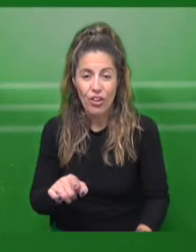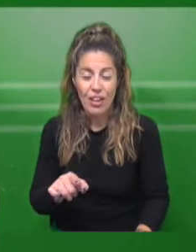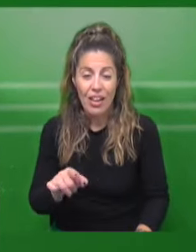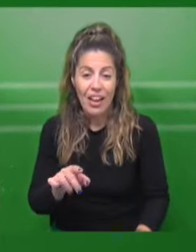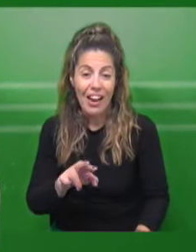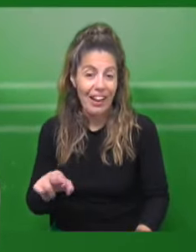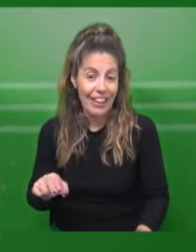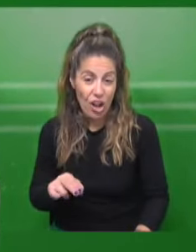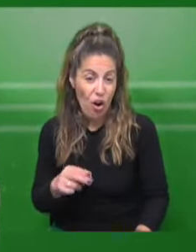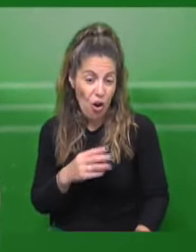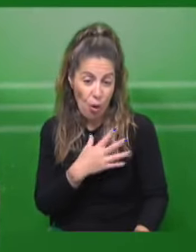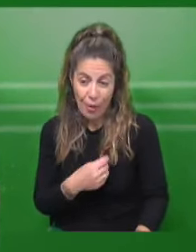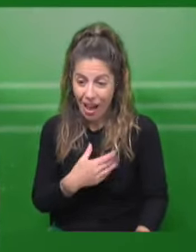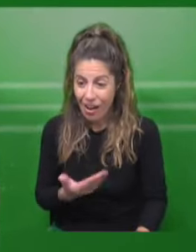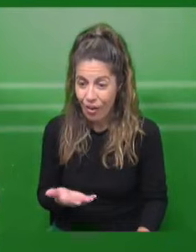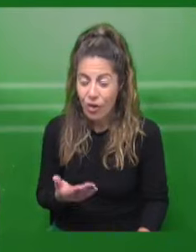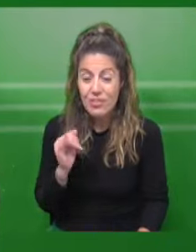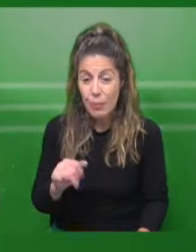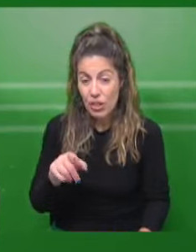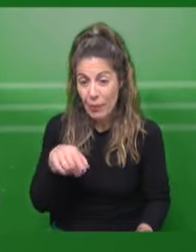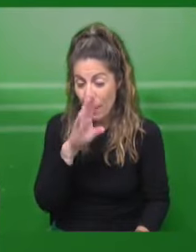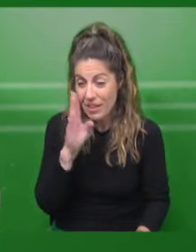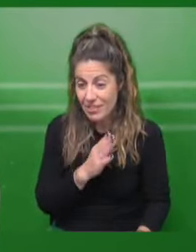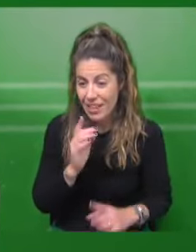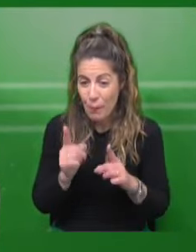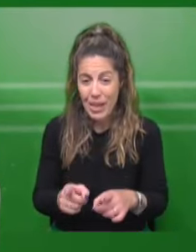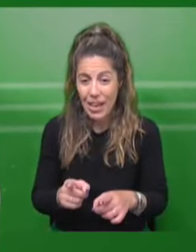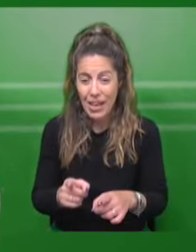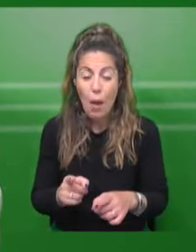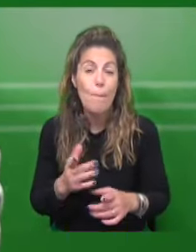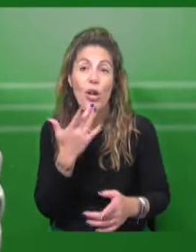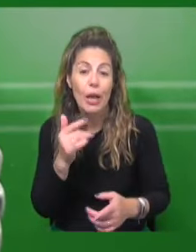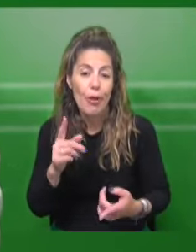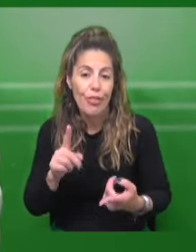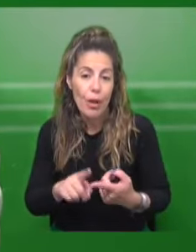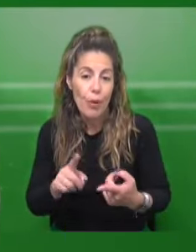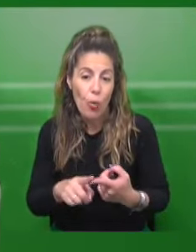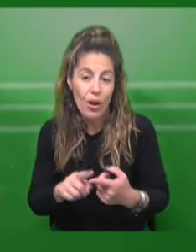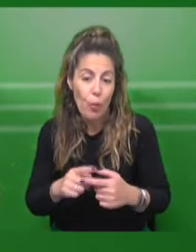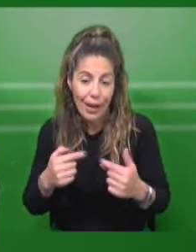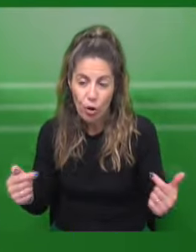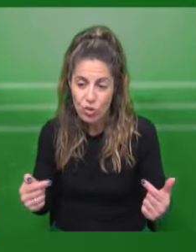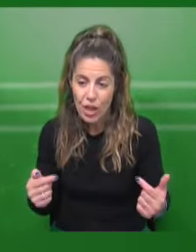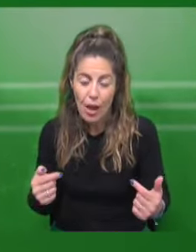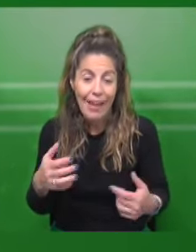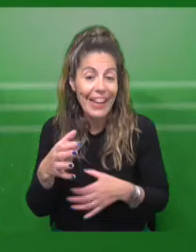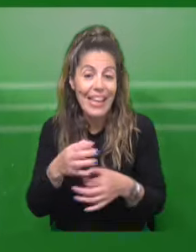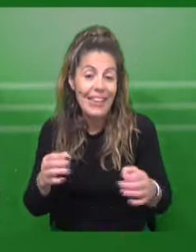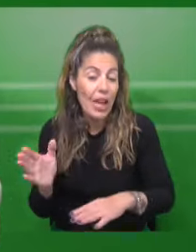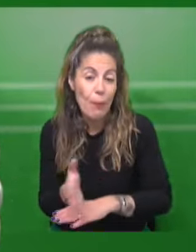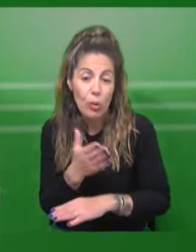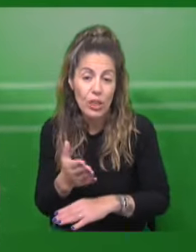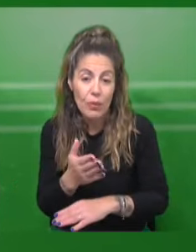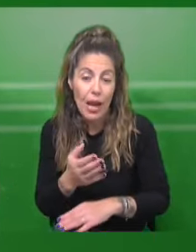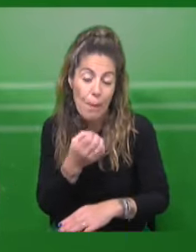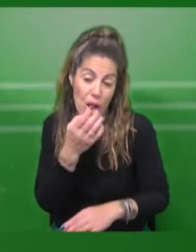puentes lo que fue si no nos poníamos de acuerdo en en una por ejemplo estrategia productiva no hubiera sido mucho más útil ponernos de